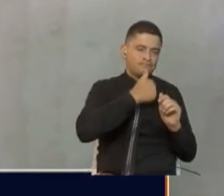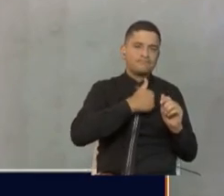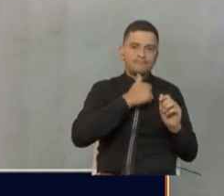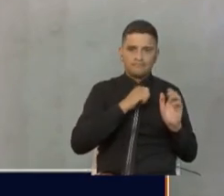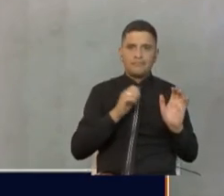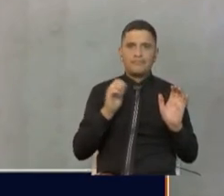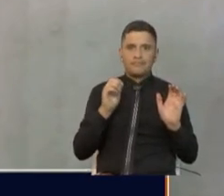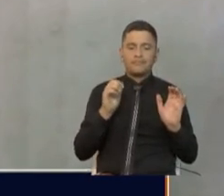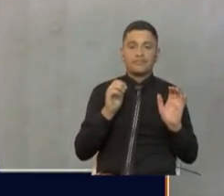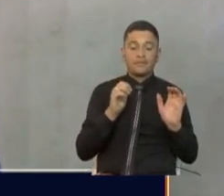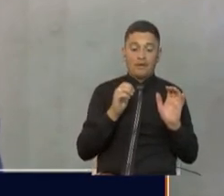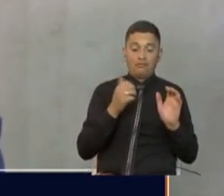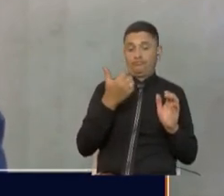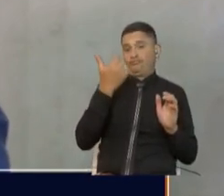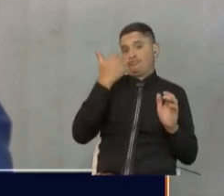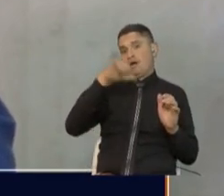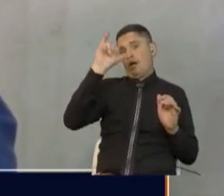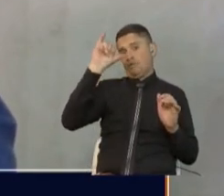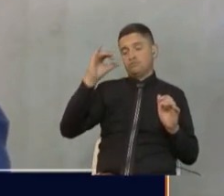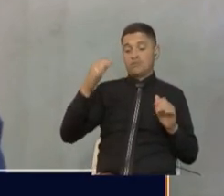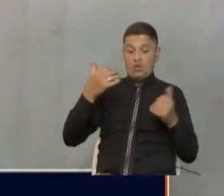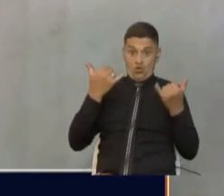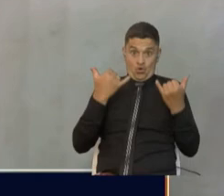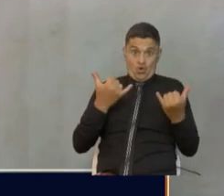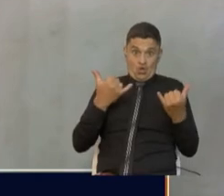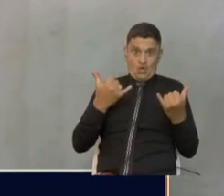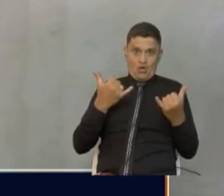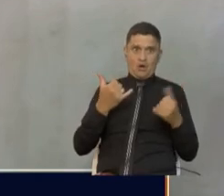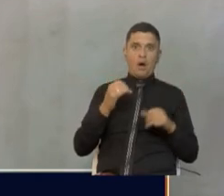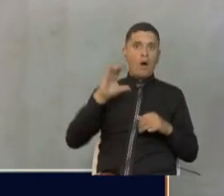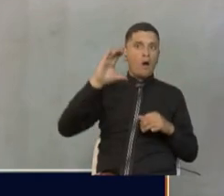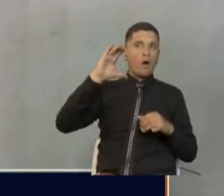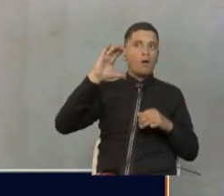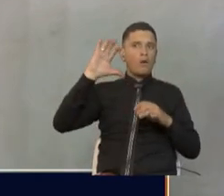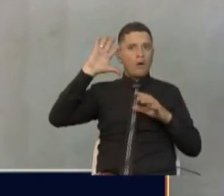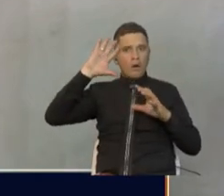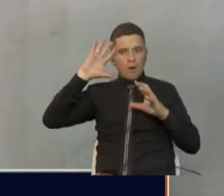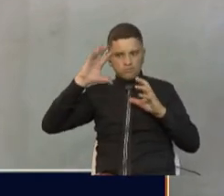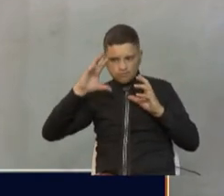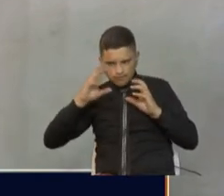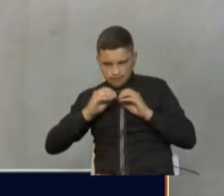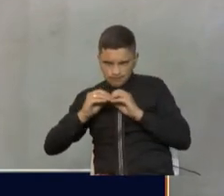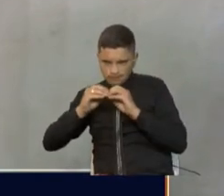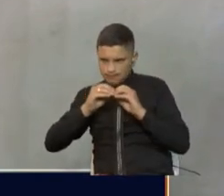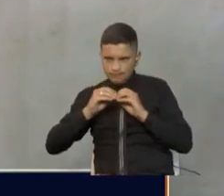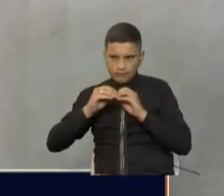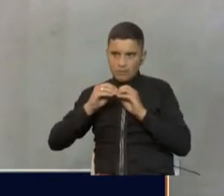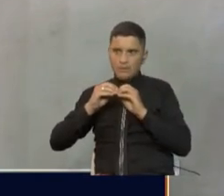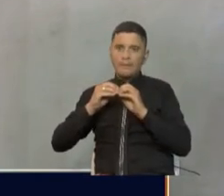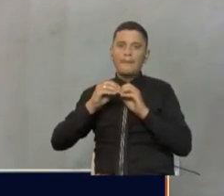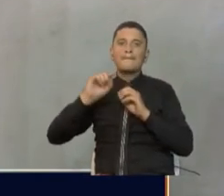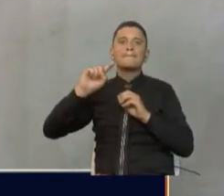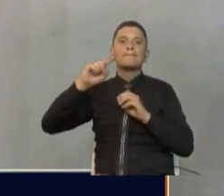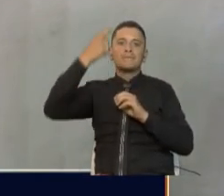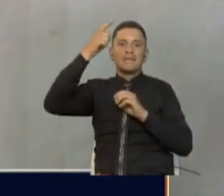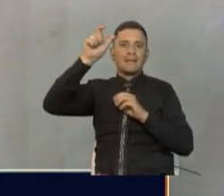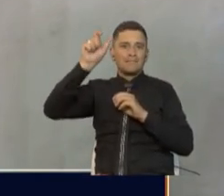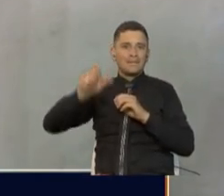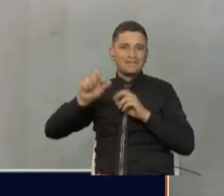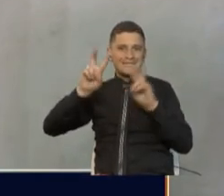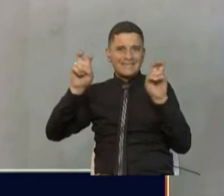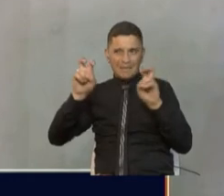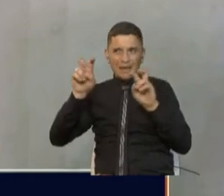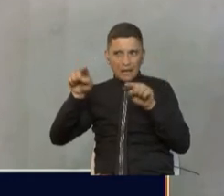inclusive en el día de hoy se está notificando a la primera infractora por